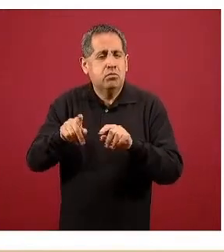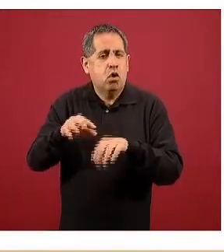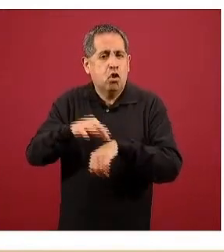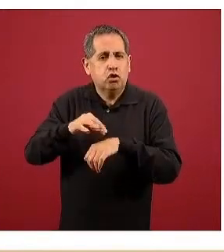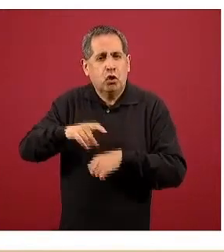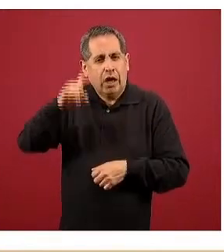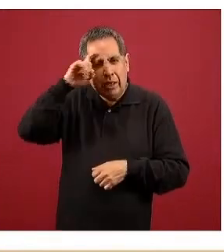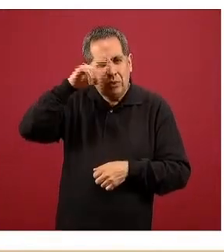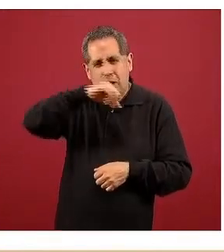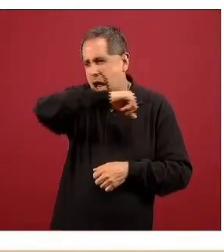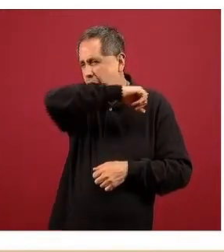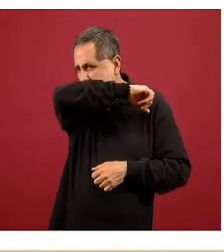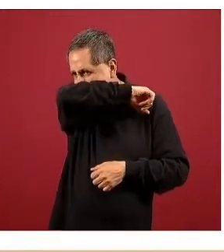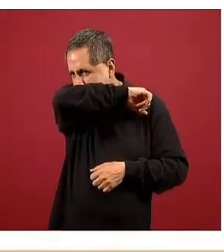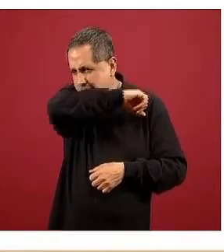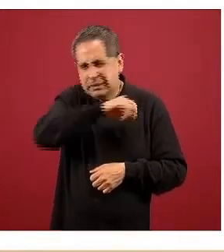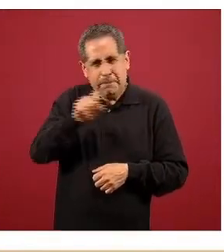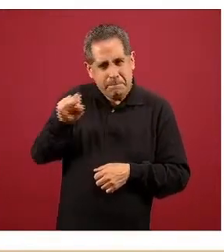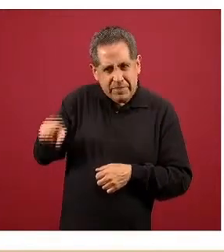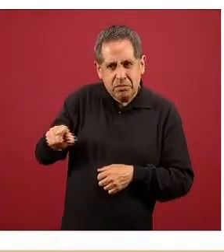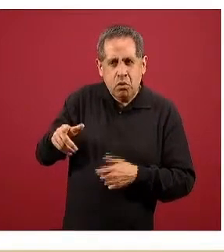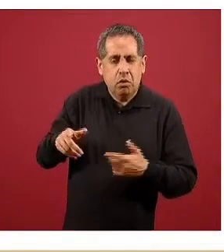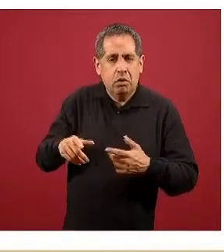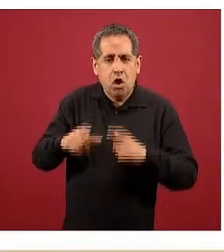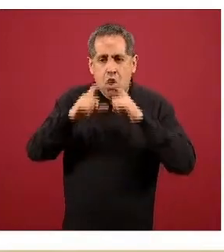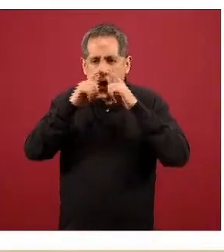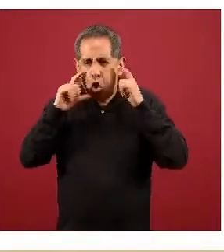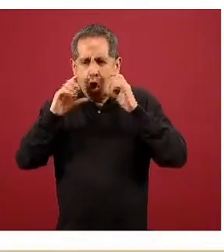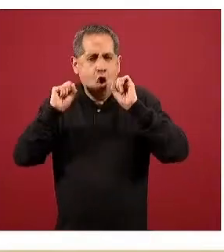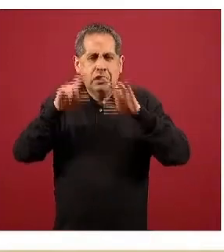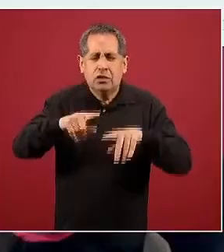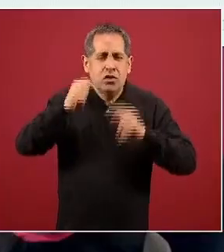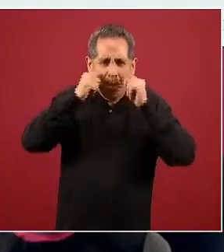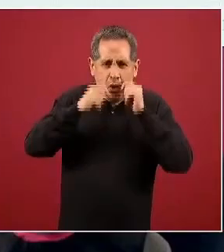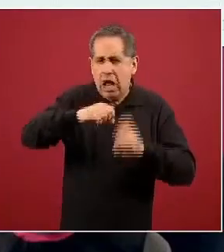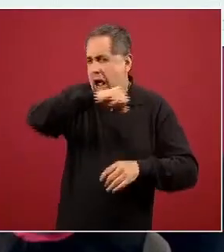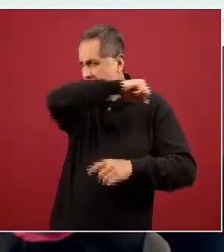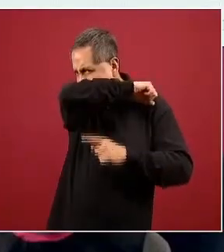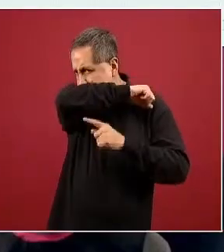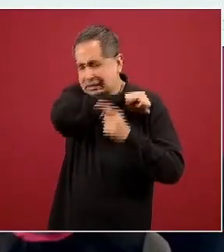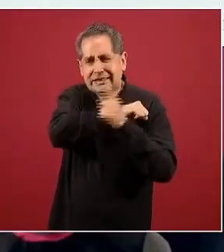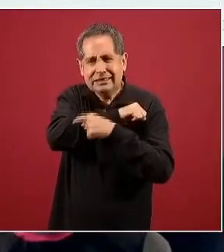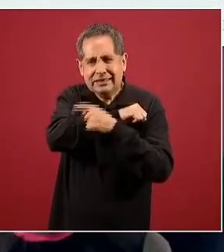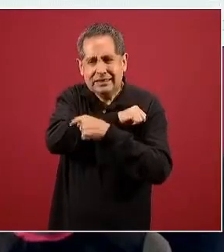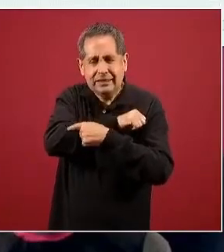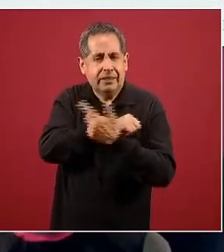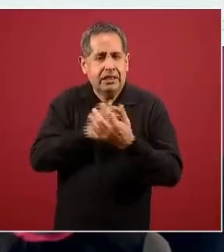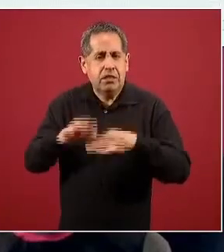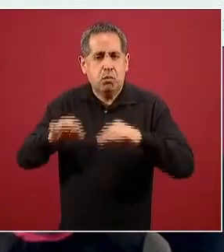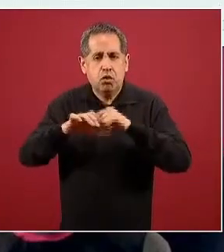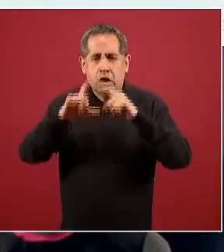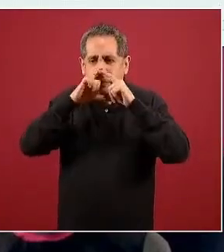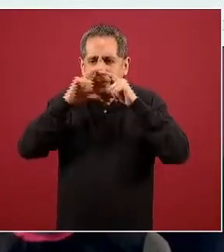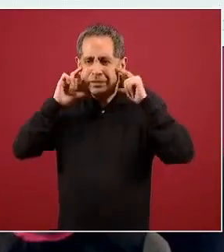Gatell, ¡achú! Así, traigamos o no traigamos cubrebocas, pero importante, usa tu